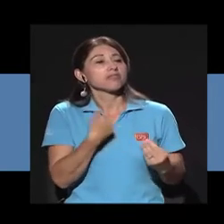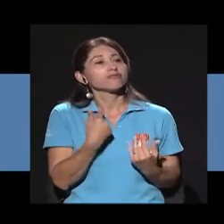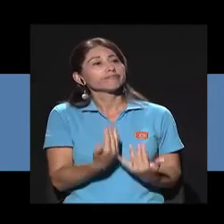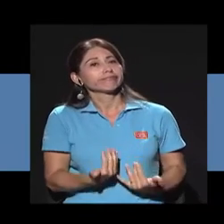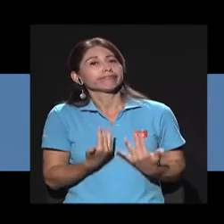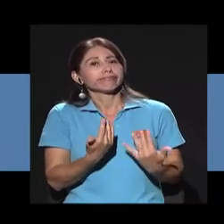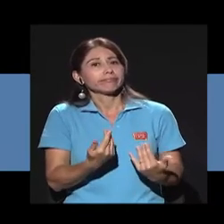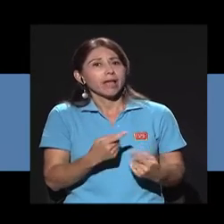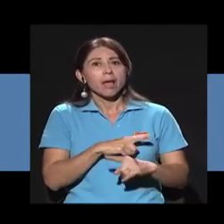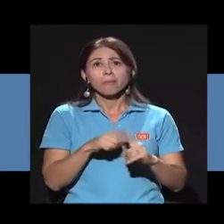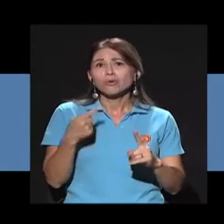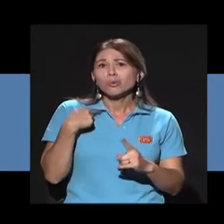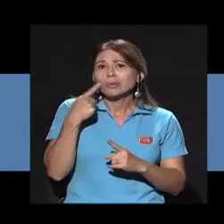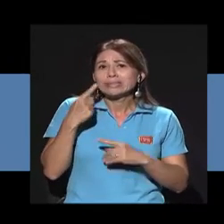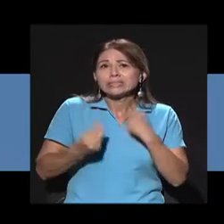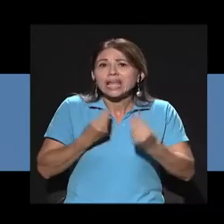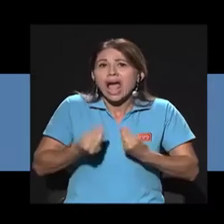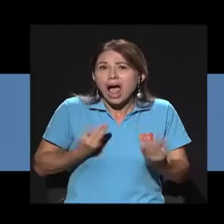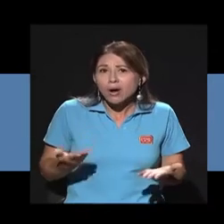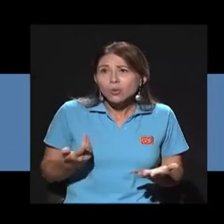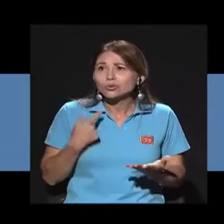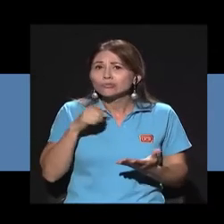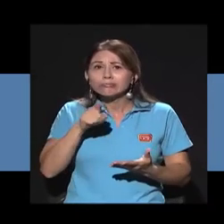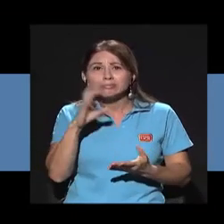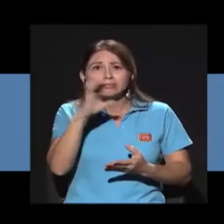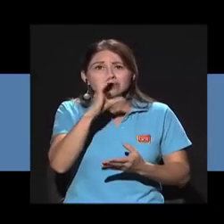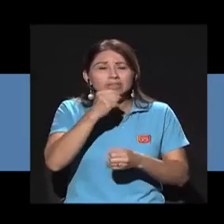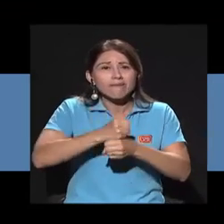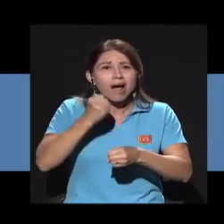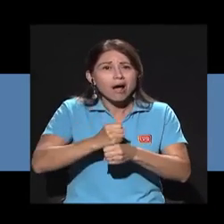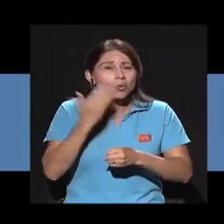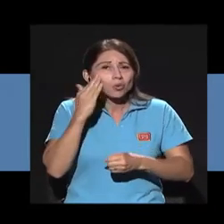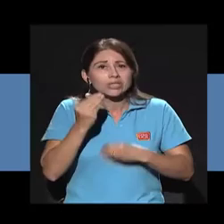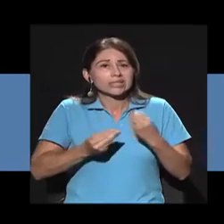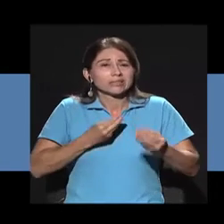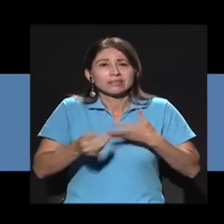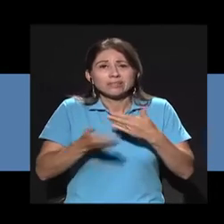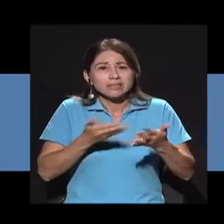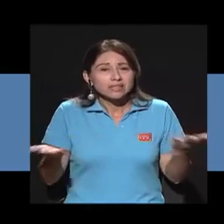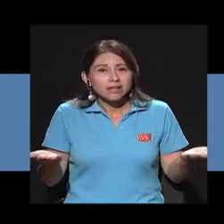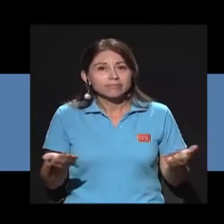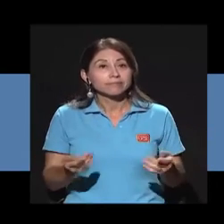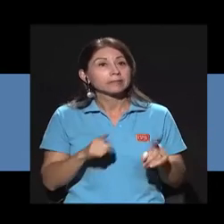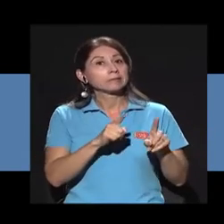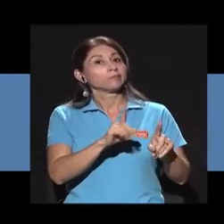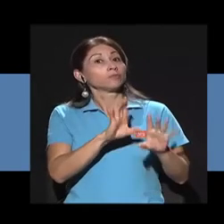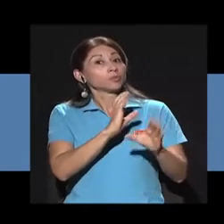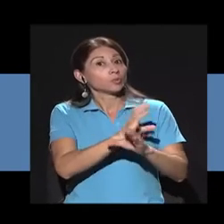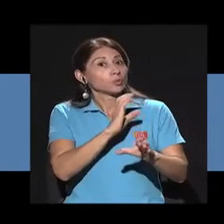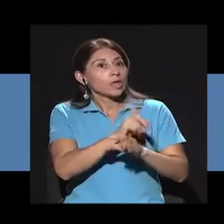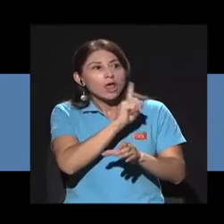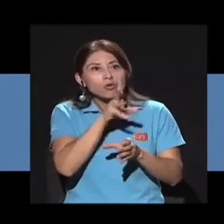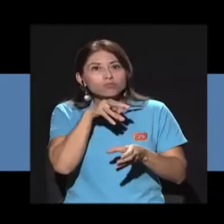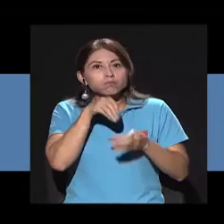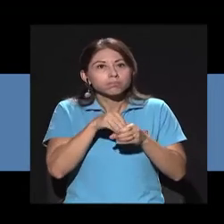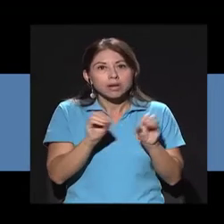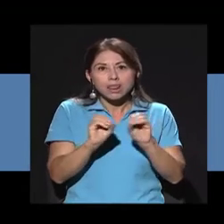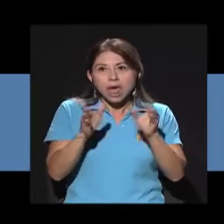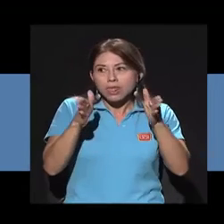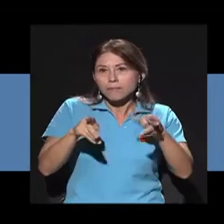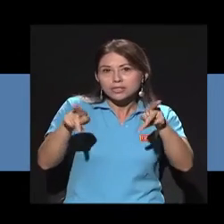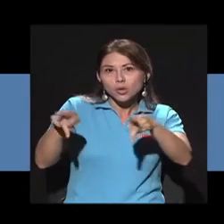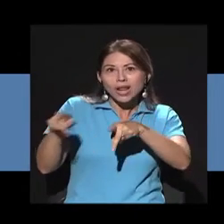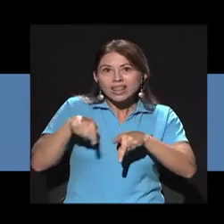que te di, aquí estoy esperando. Pero entonces tengo que ver qué hago, conseguirme un trabajo, no sé, lo que sea. Vayas a meterte con nadie de este